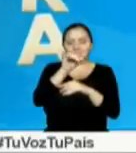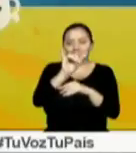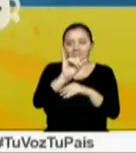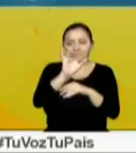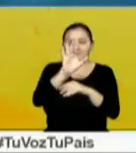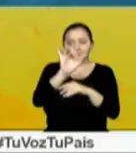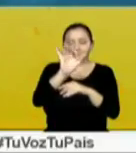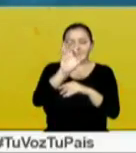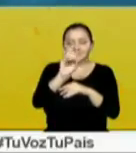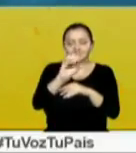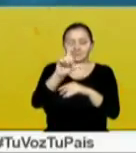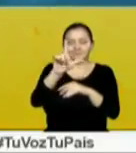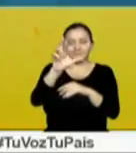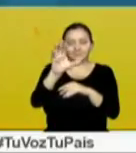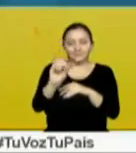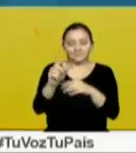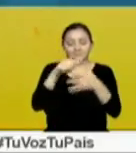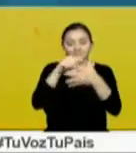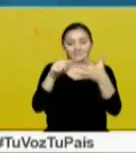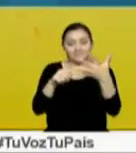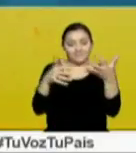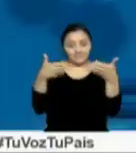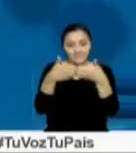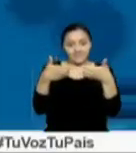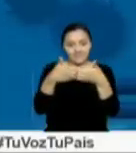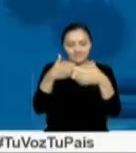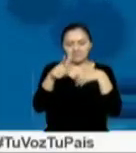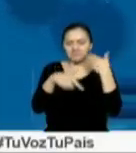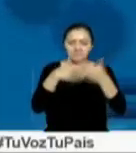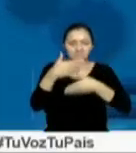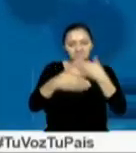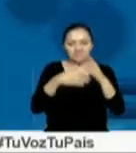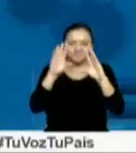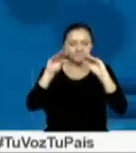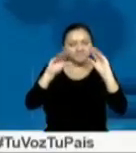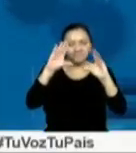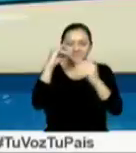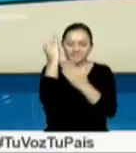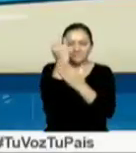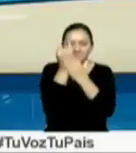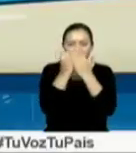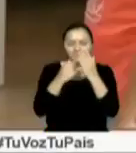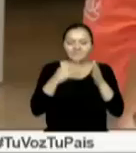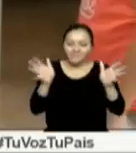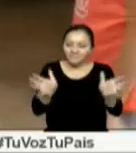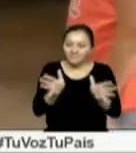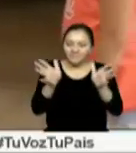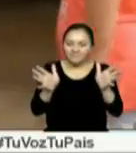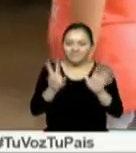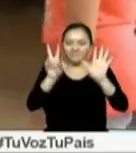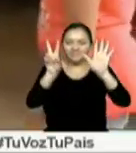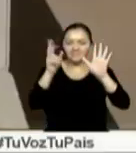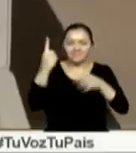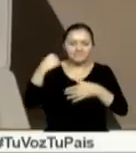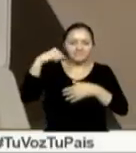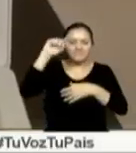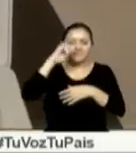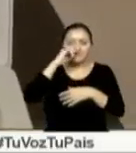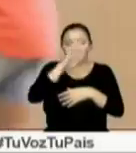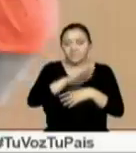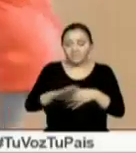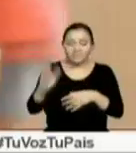Clara el equipo invencible han motivado desde noviembre de 2016 a que cerca de de 7 millones de niños y padres